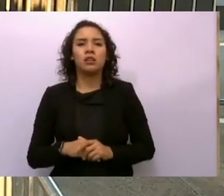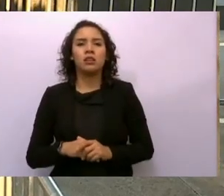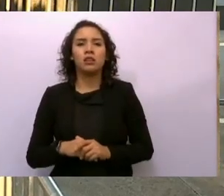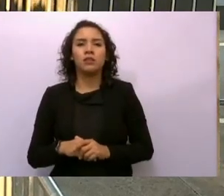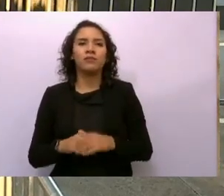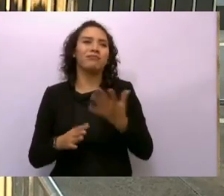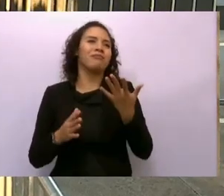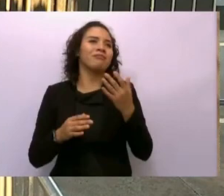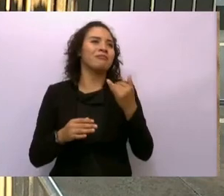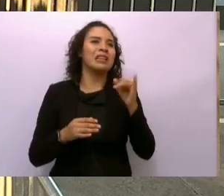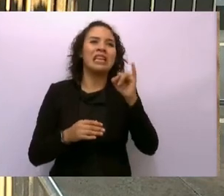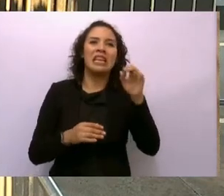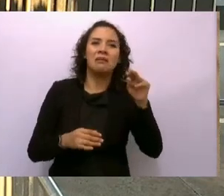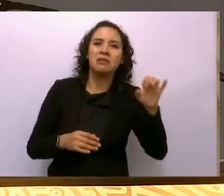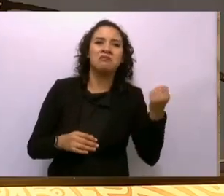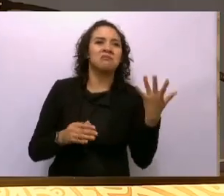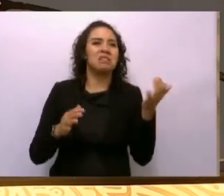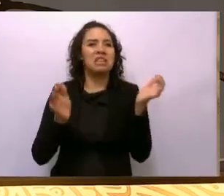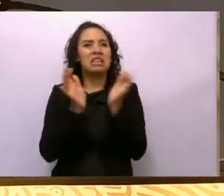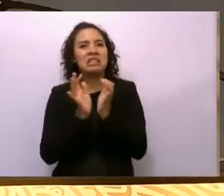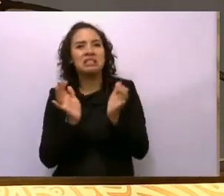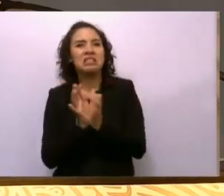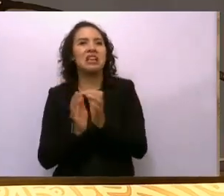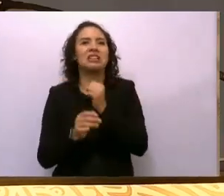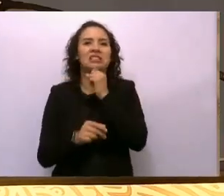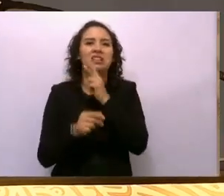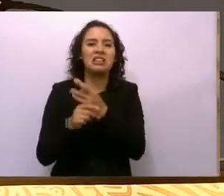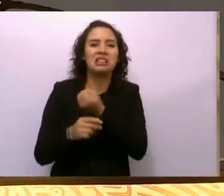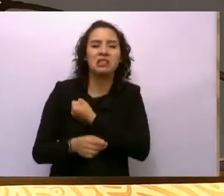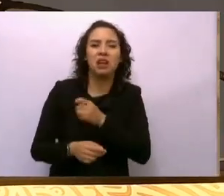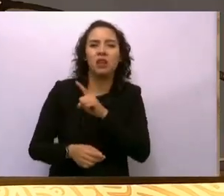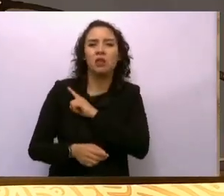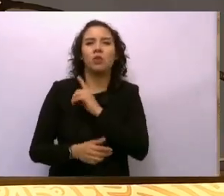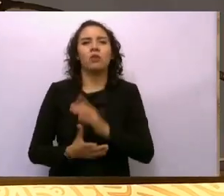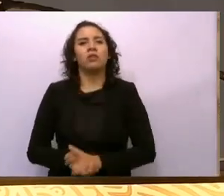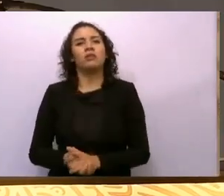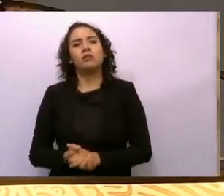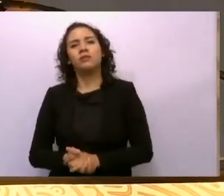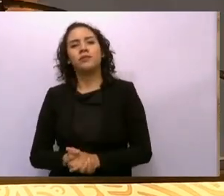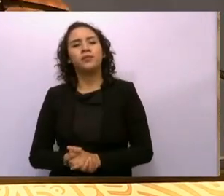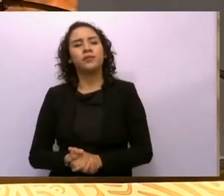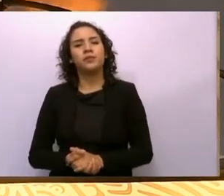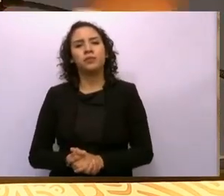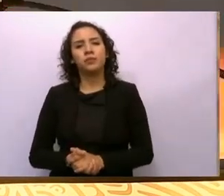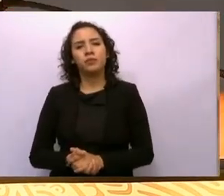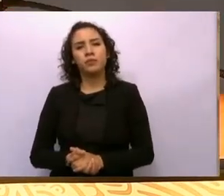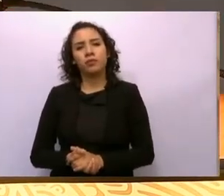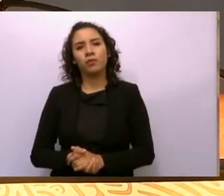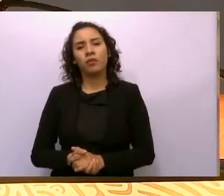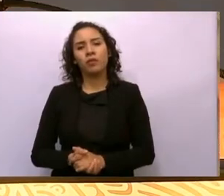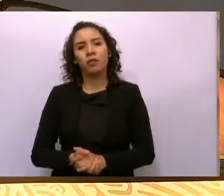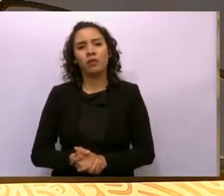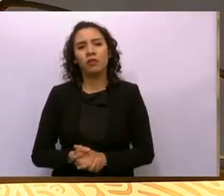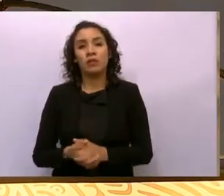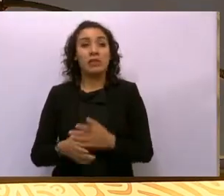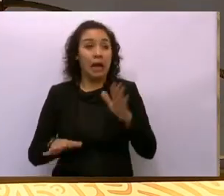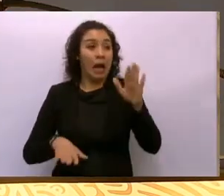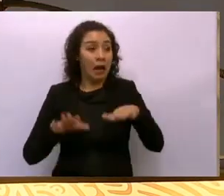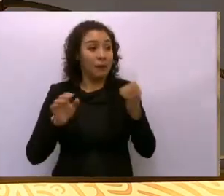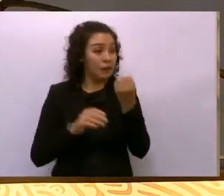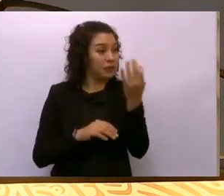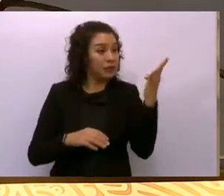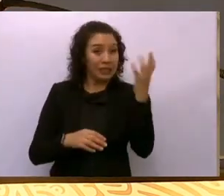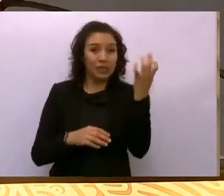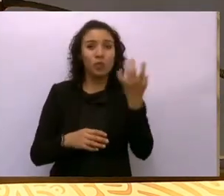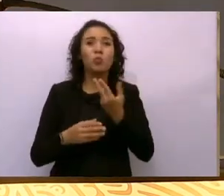del seguro, del ISSSTE, de salud, que se tienen